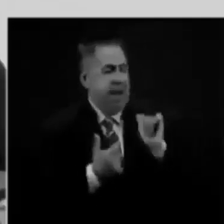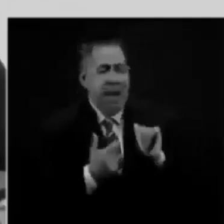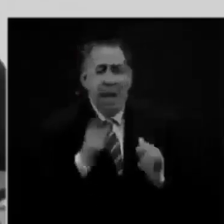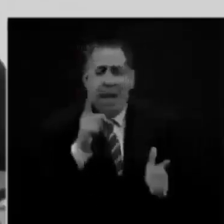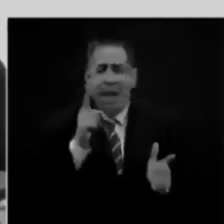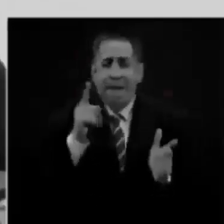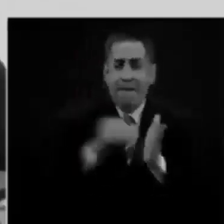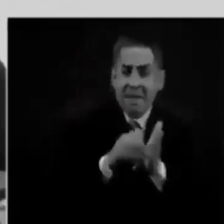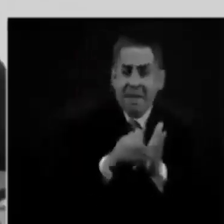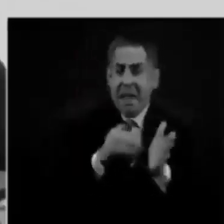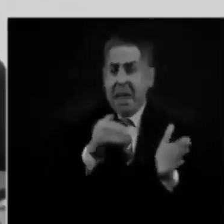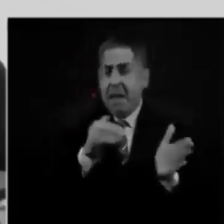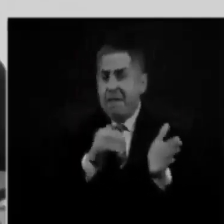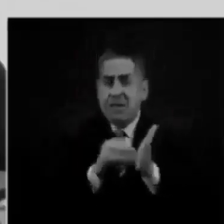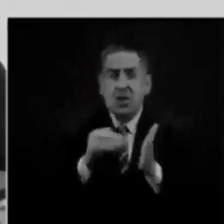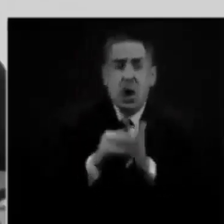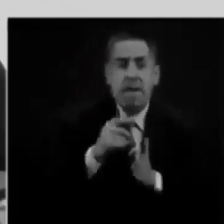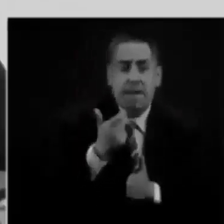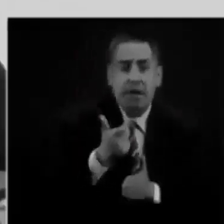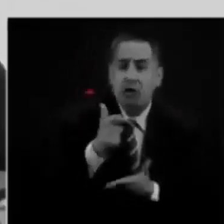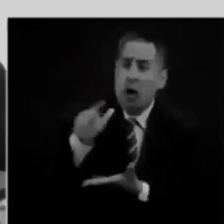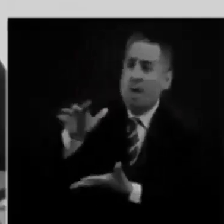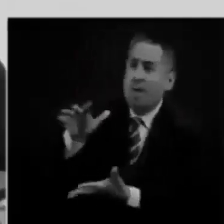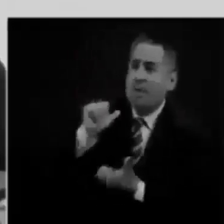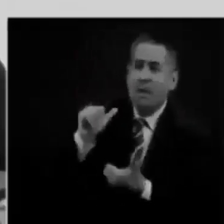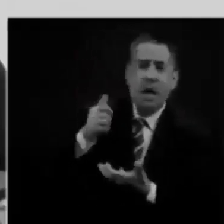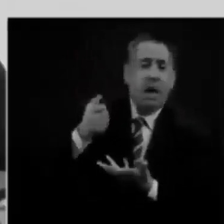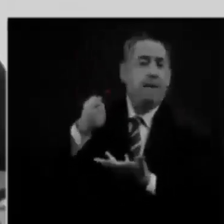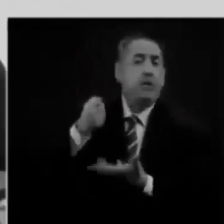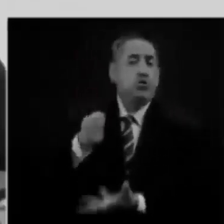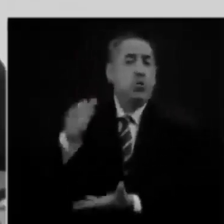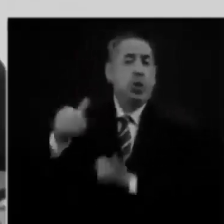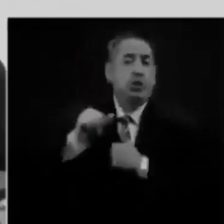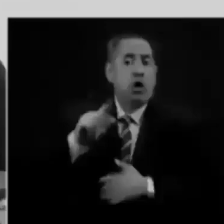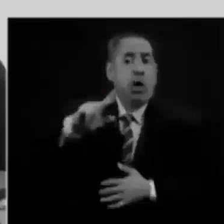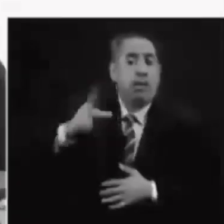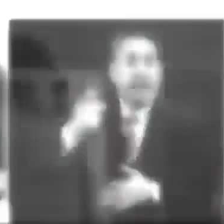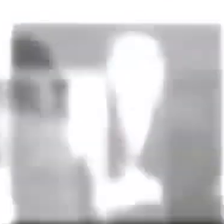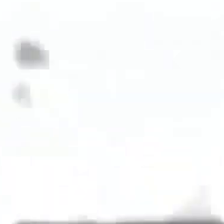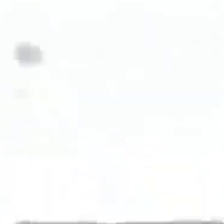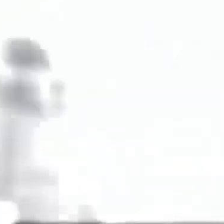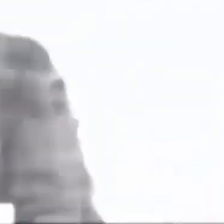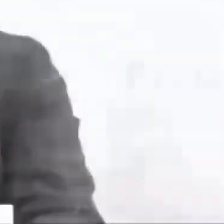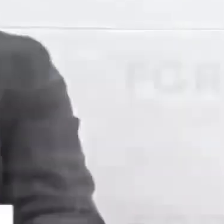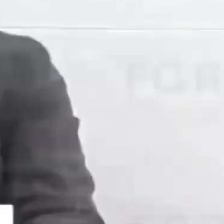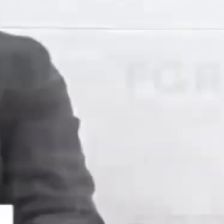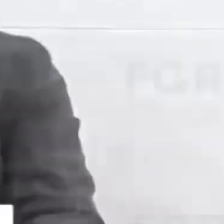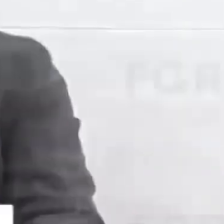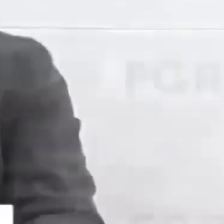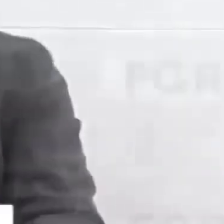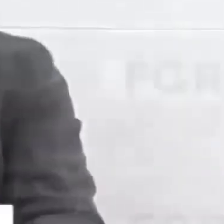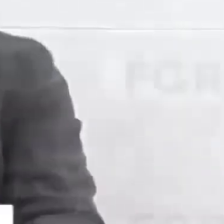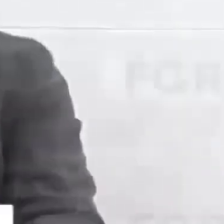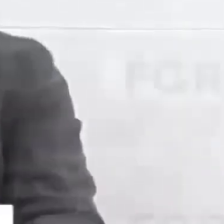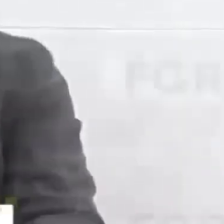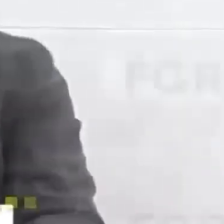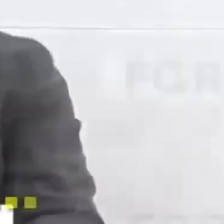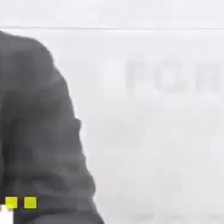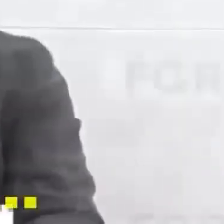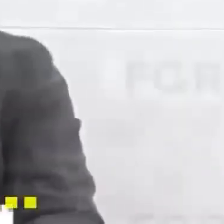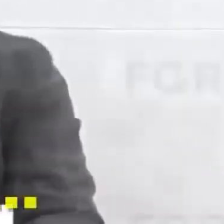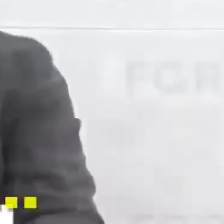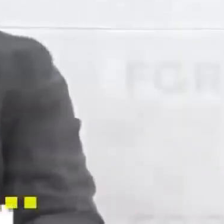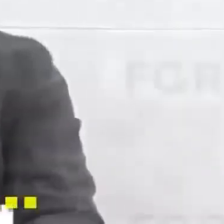de 1,000 millones de pesos del presupuesto de la entonces Procuraduría General de la República. A más de 5 años de los